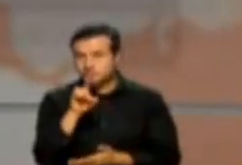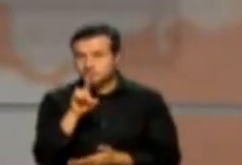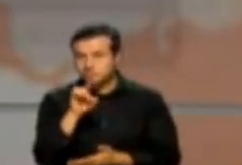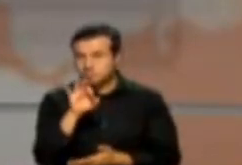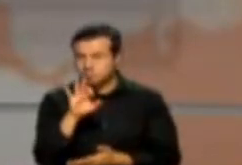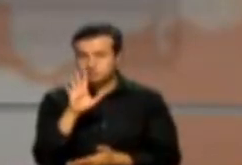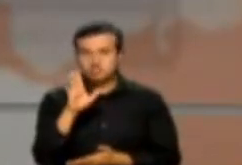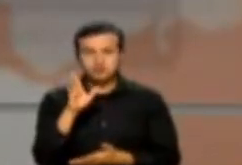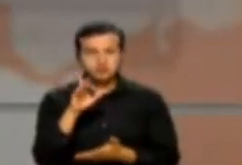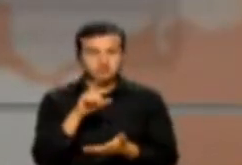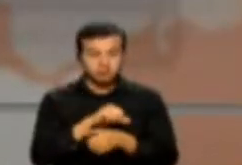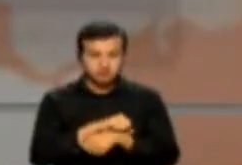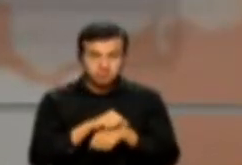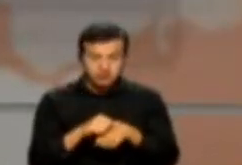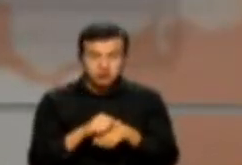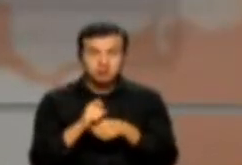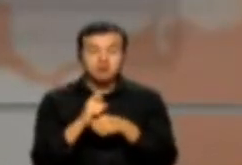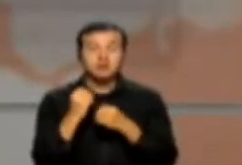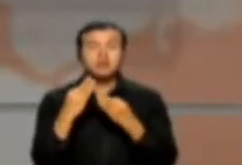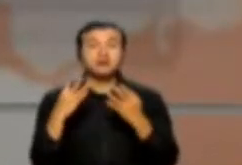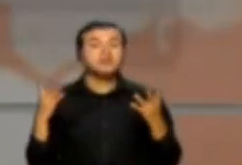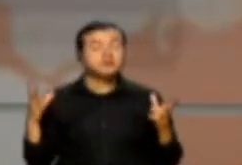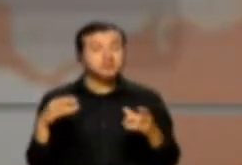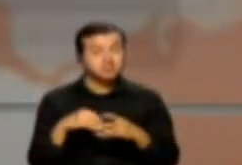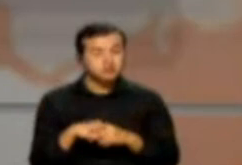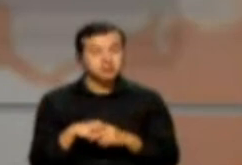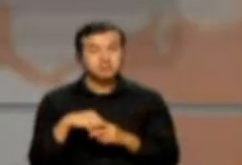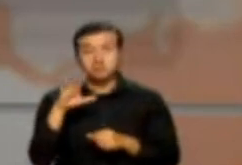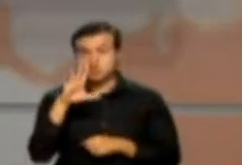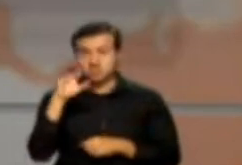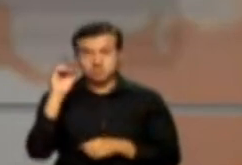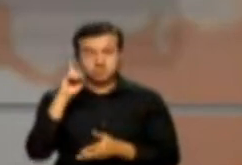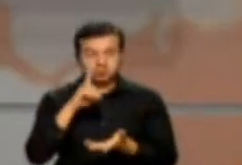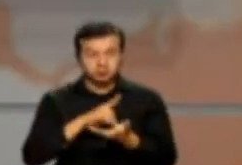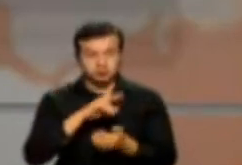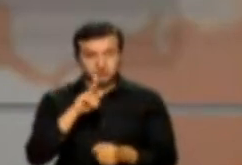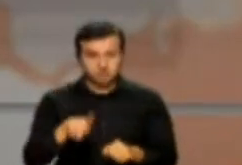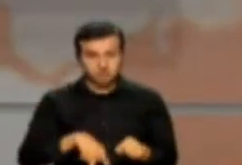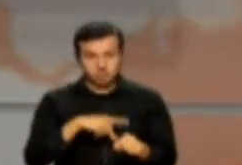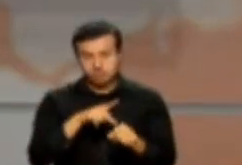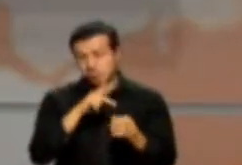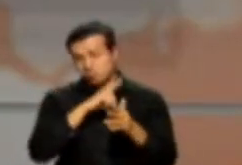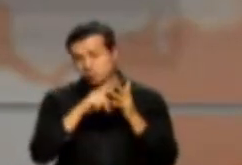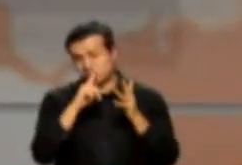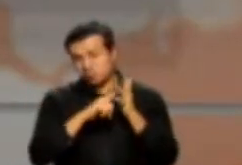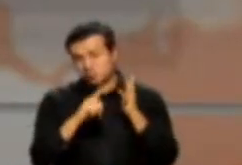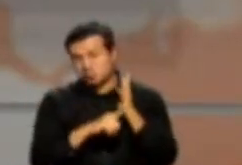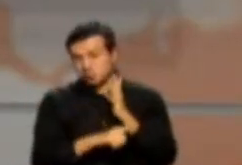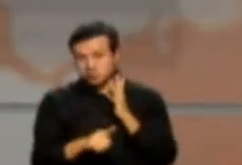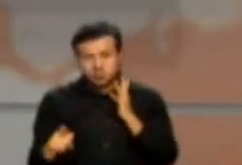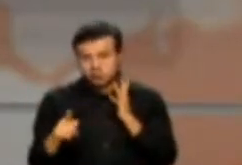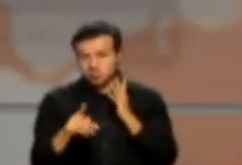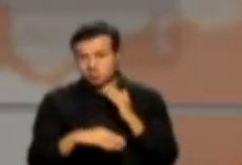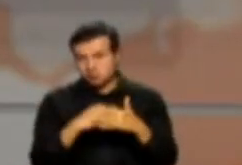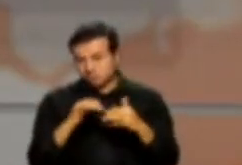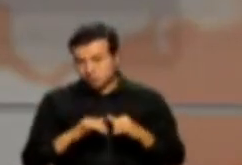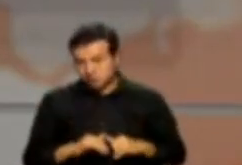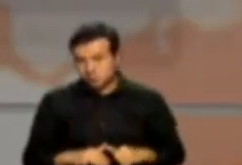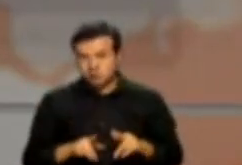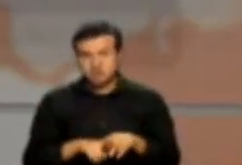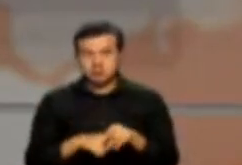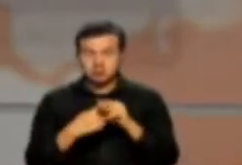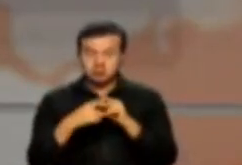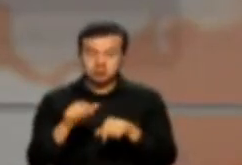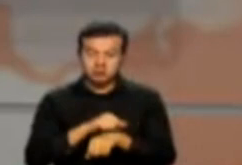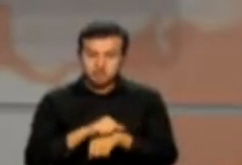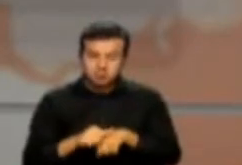para realizar este tipo de cirugías se necesitan más de 50 profesionales de diferentes áreas que se ponen en marcha desde que se da